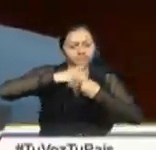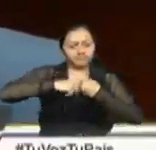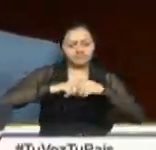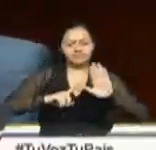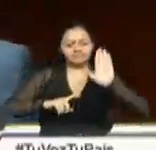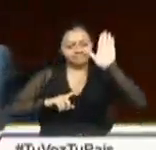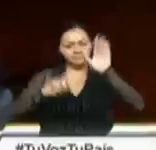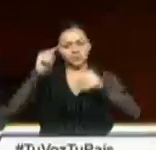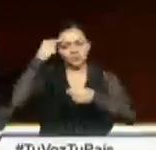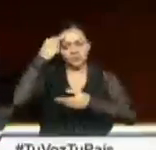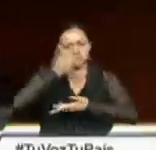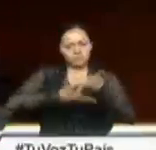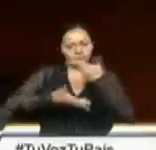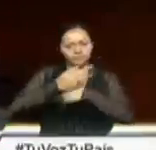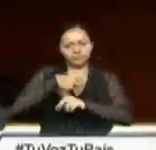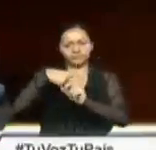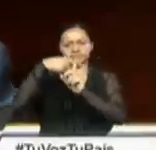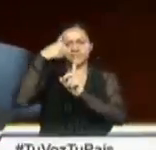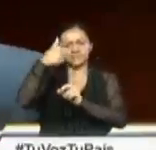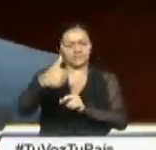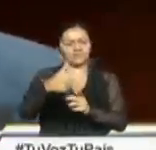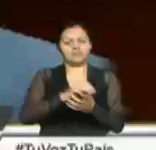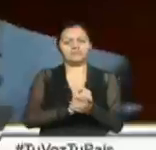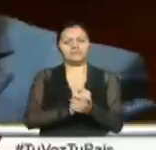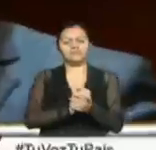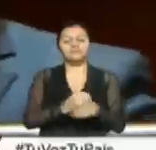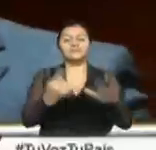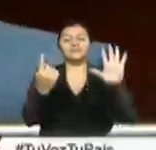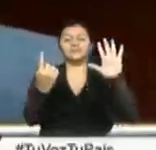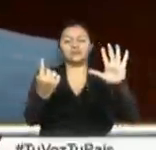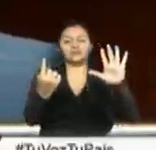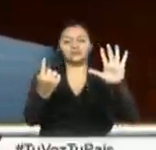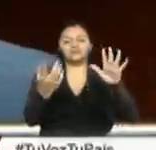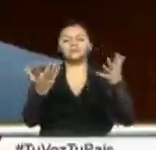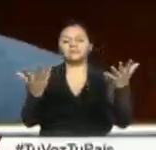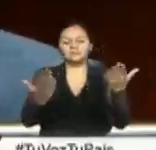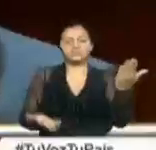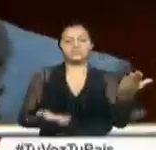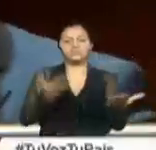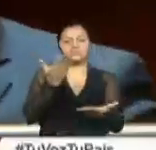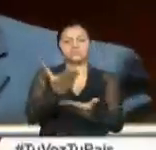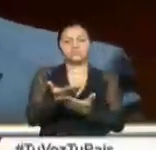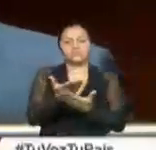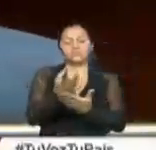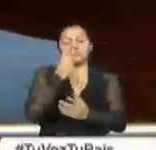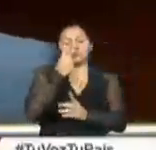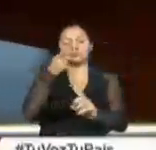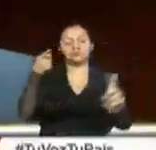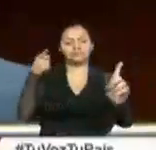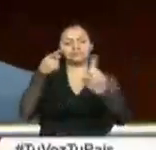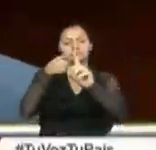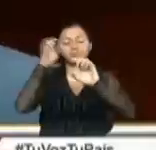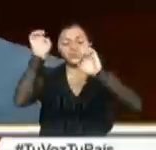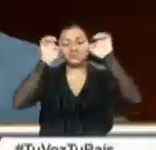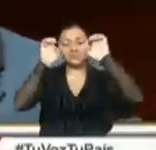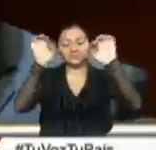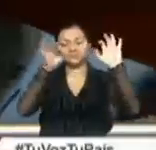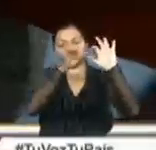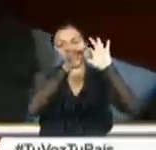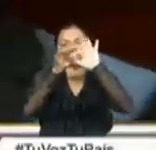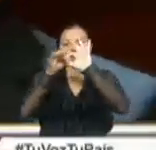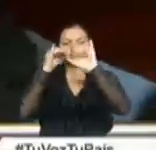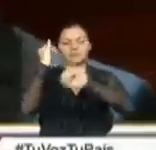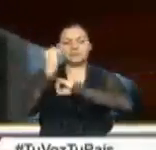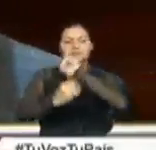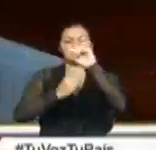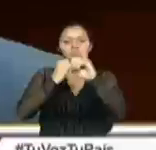la gobernabilidad. En sexto lugar, planteamos como eje estratégico las relaciones internacionales